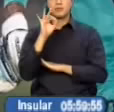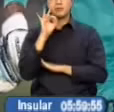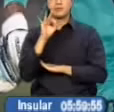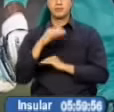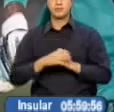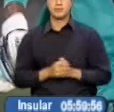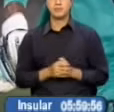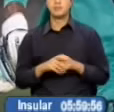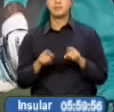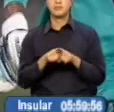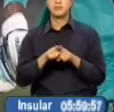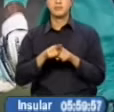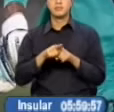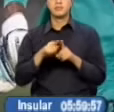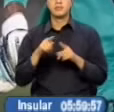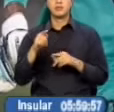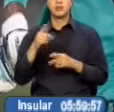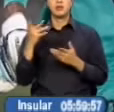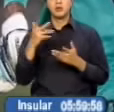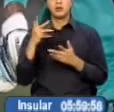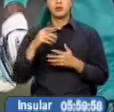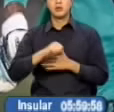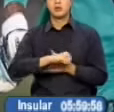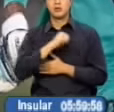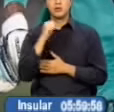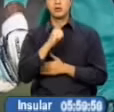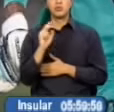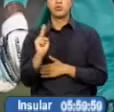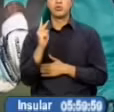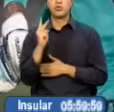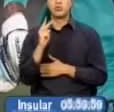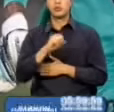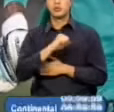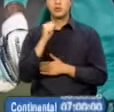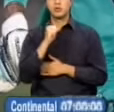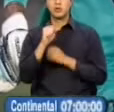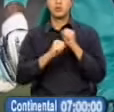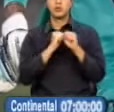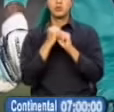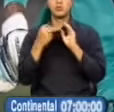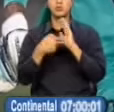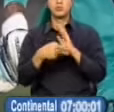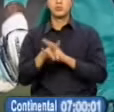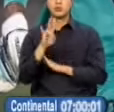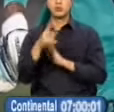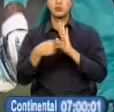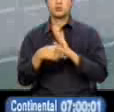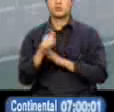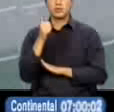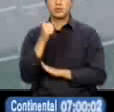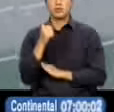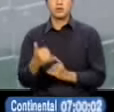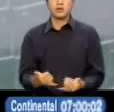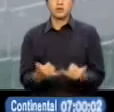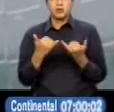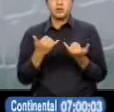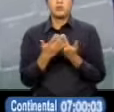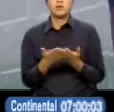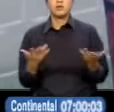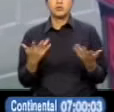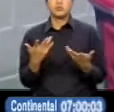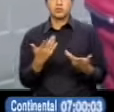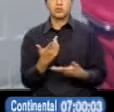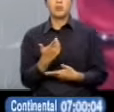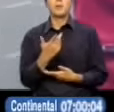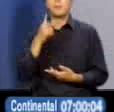de igual manera con los albos vida alcanzó dos campeonatos nacionales en 2007 y 2010 en la actualidad milita en el club